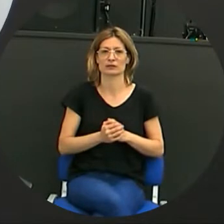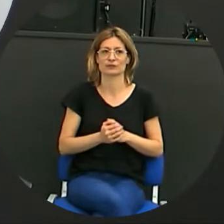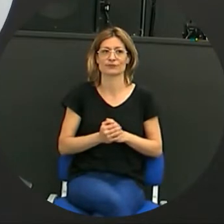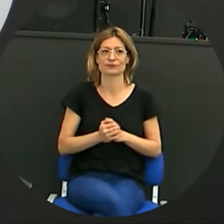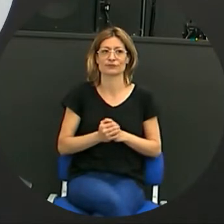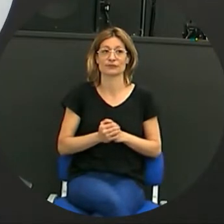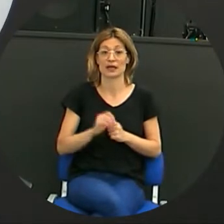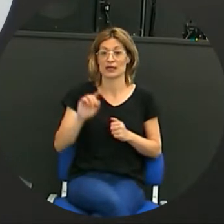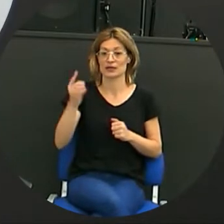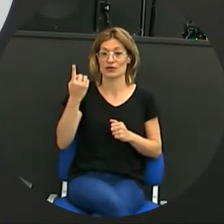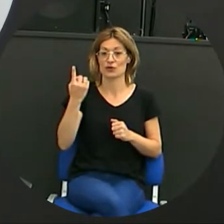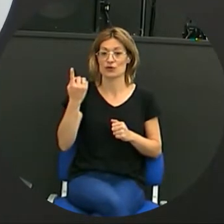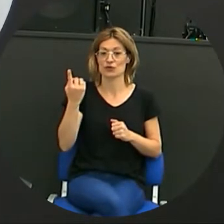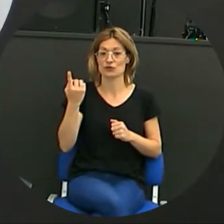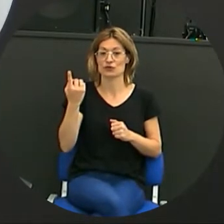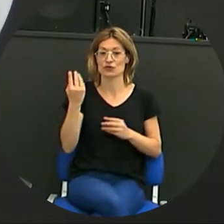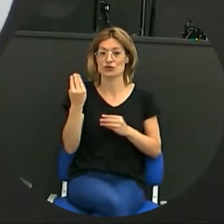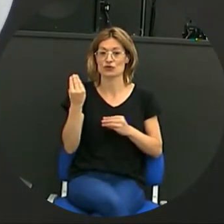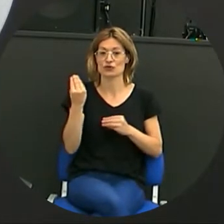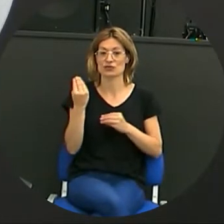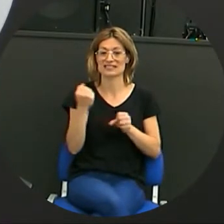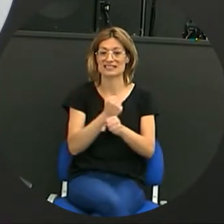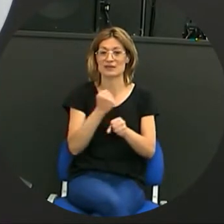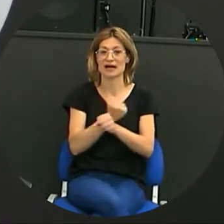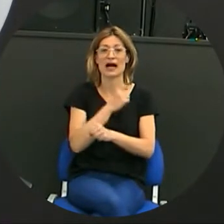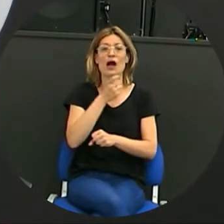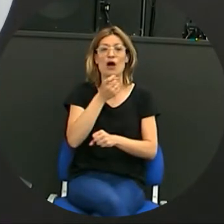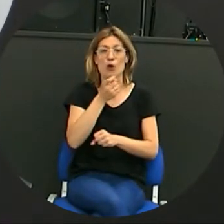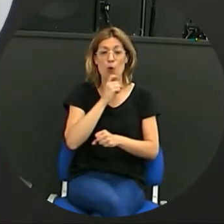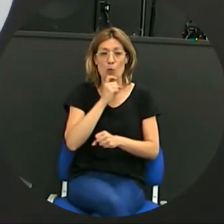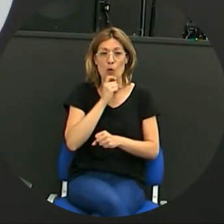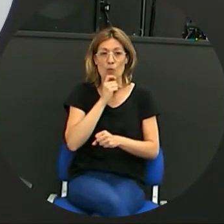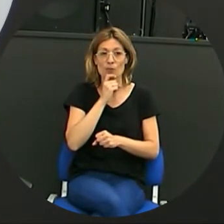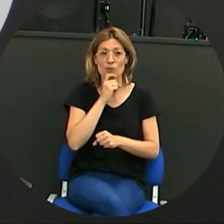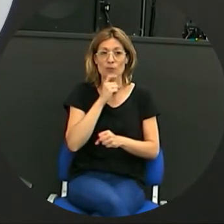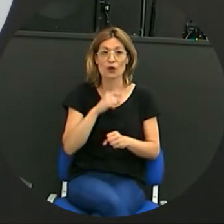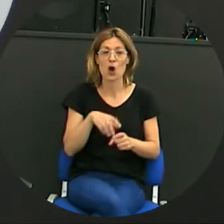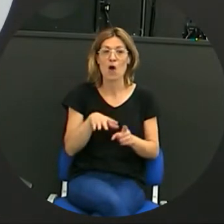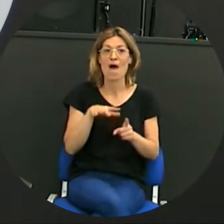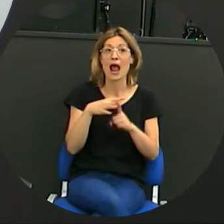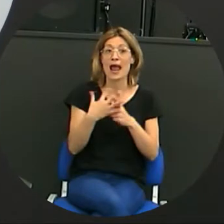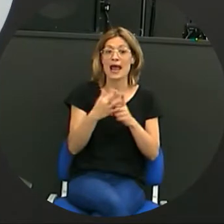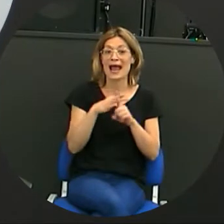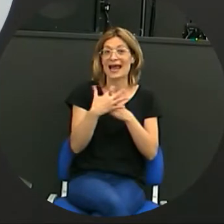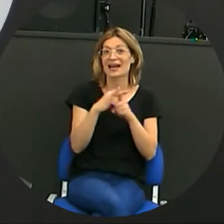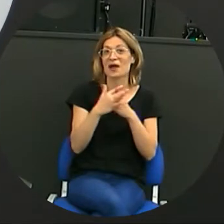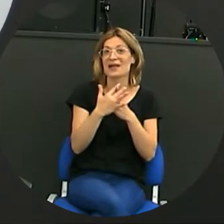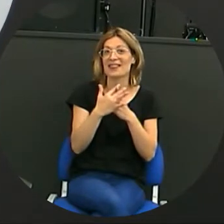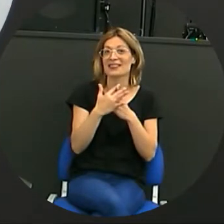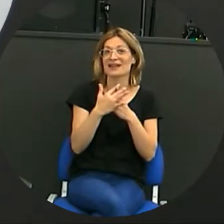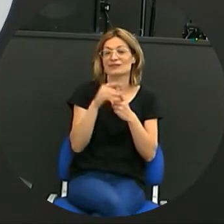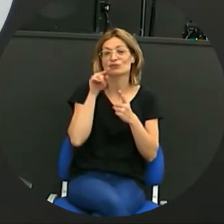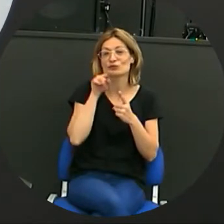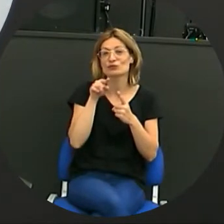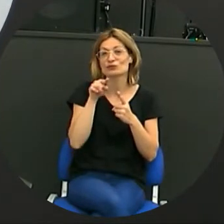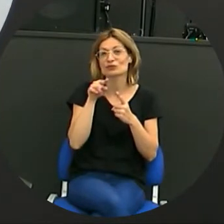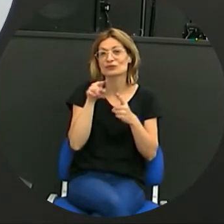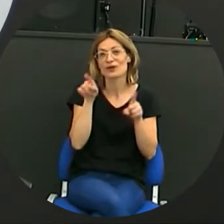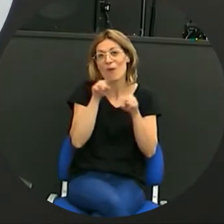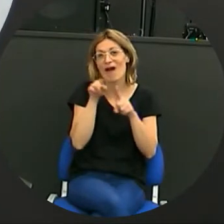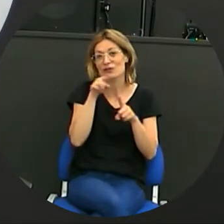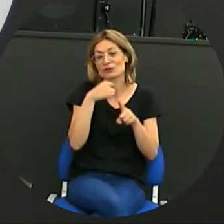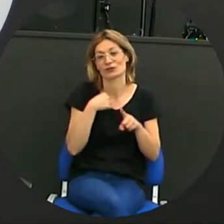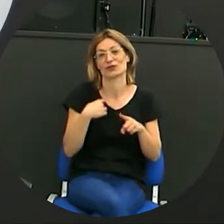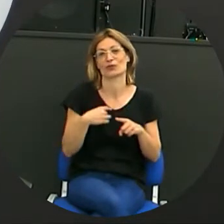de instrumentos frágiles, limitados y carentes como tú y como yo, para